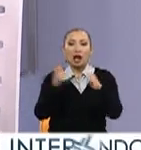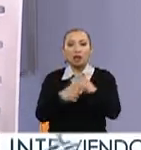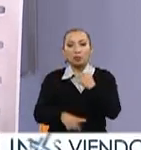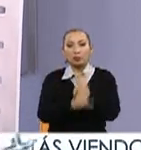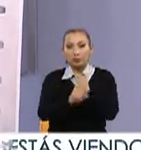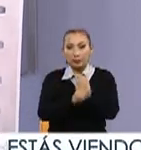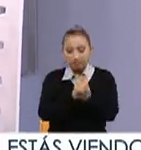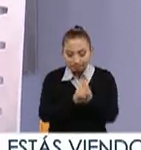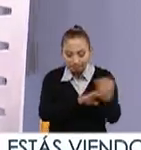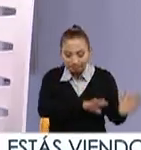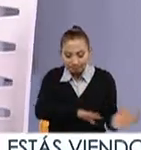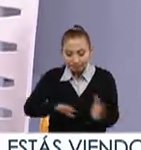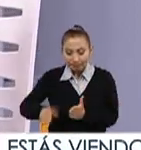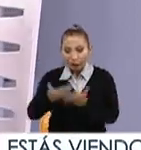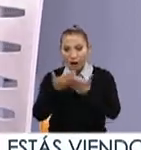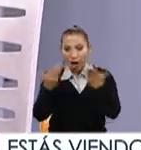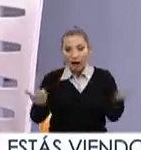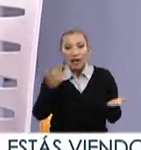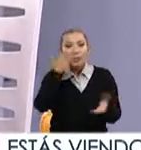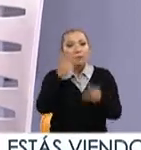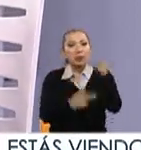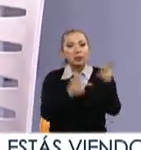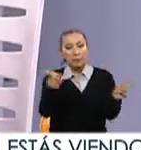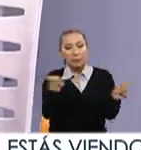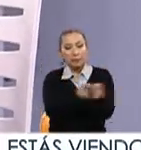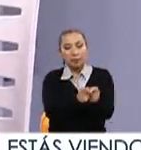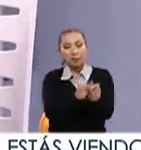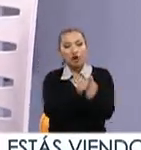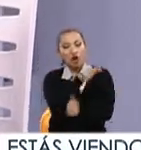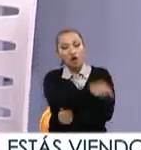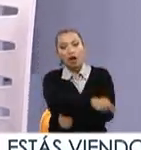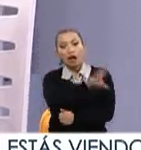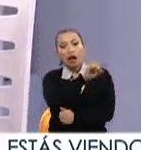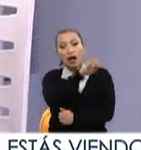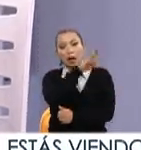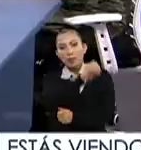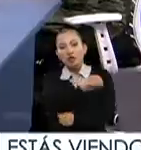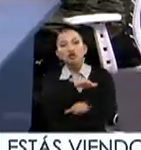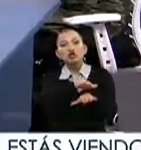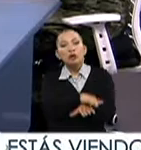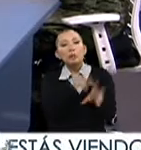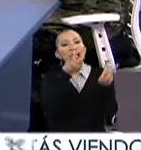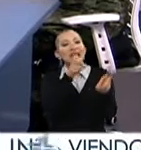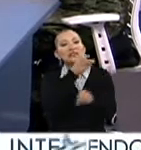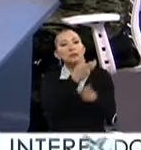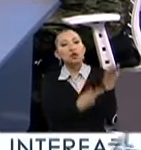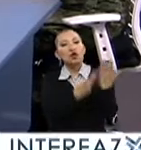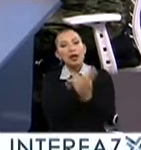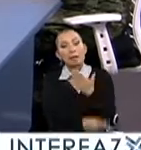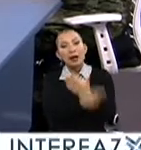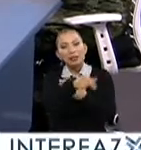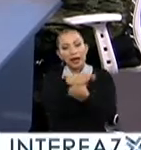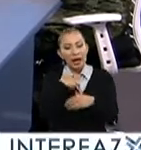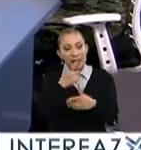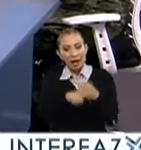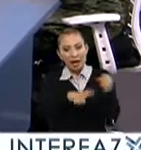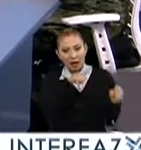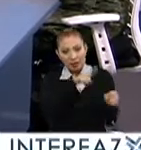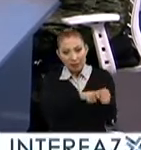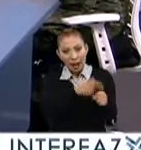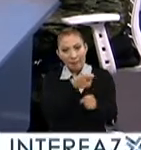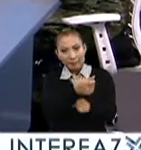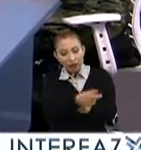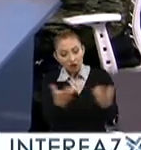de situación. Y bueno, ahora queremos platicar un poco con el cabo sobre este programa de los binomios caninos,